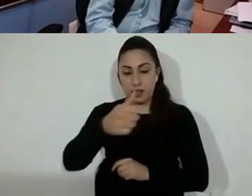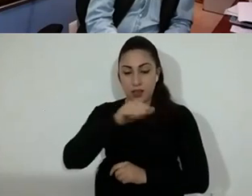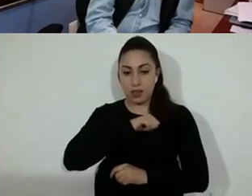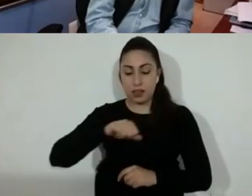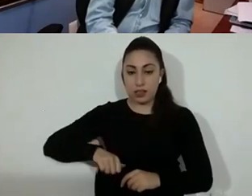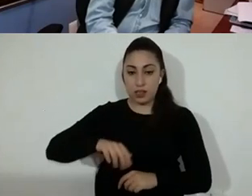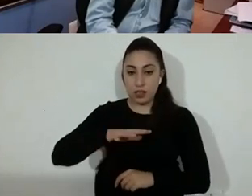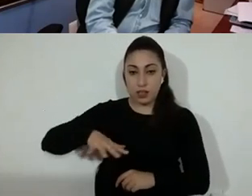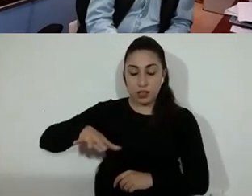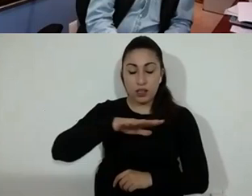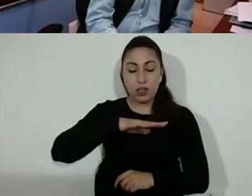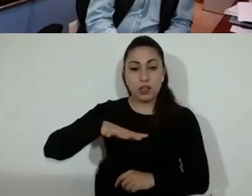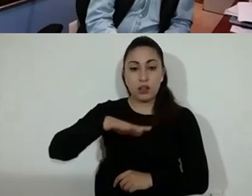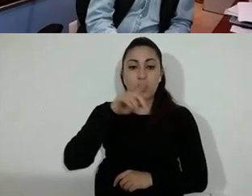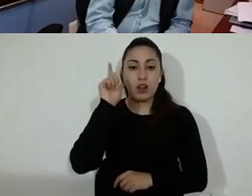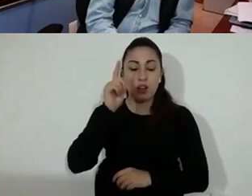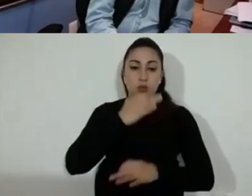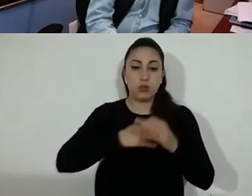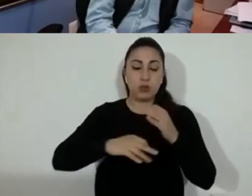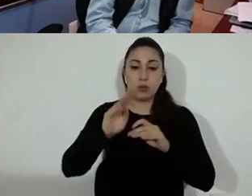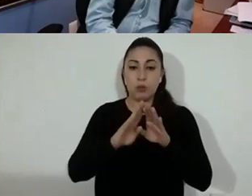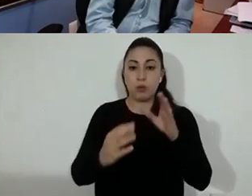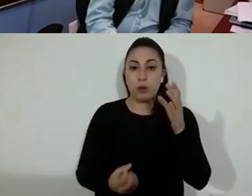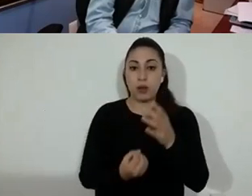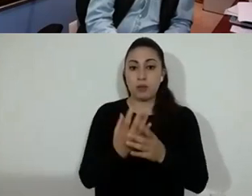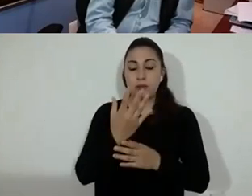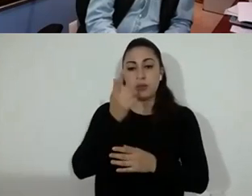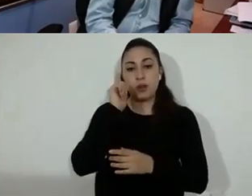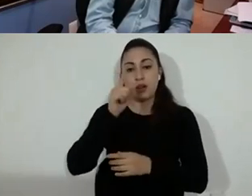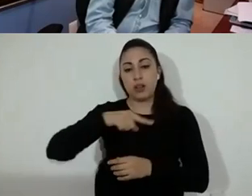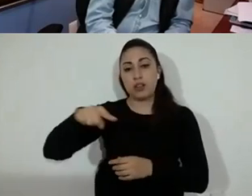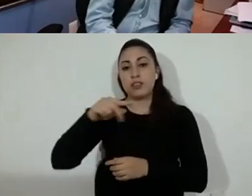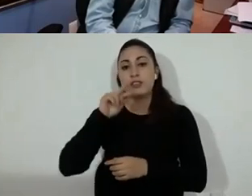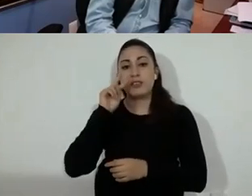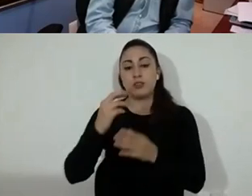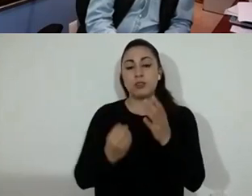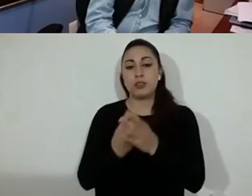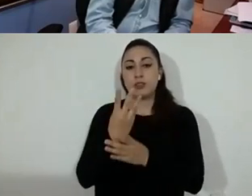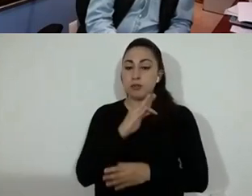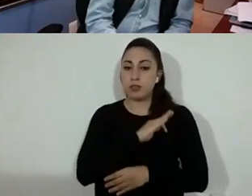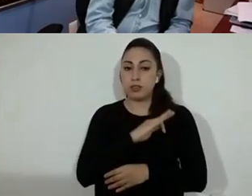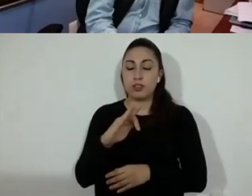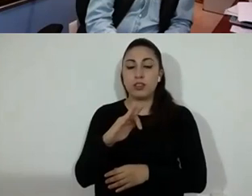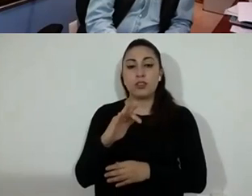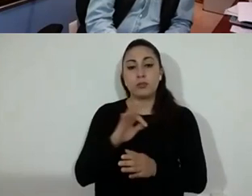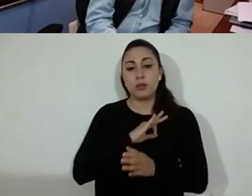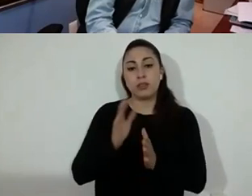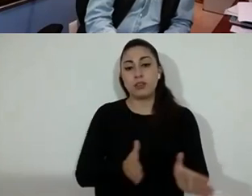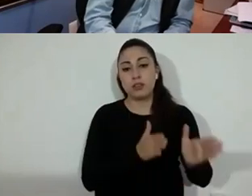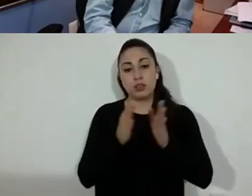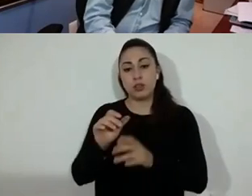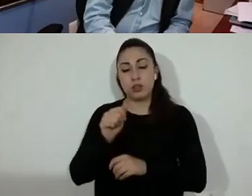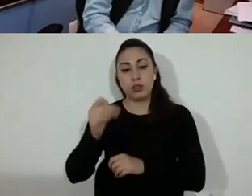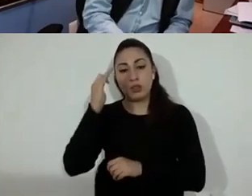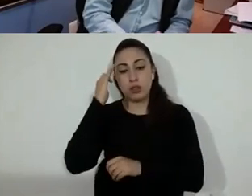den innovadores y que podamos pasar a otra etapa, ya que en relación